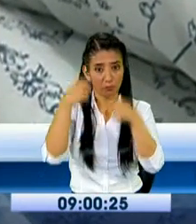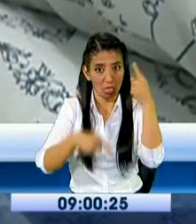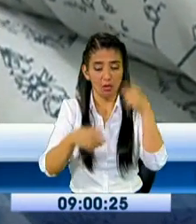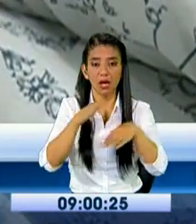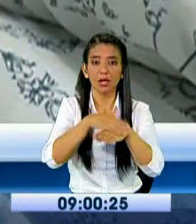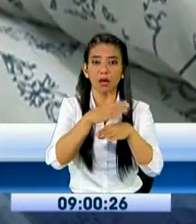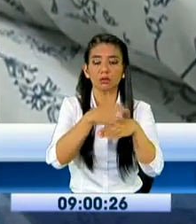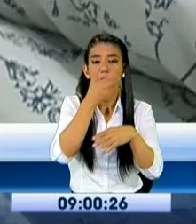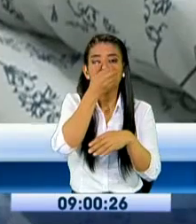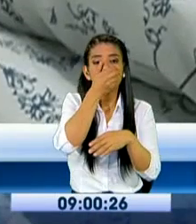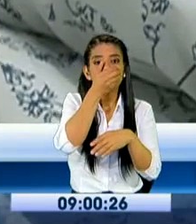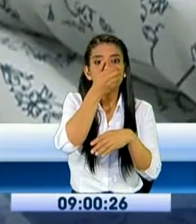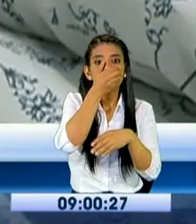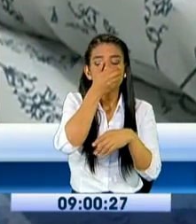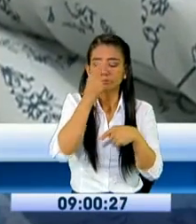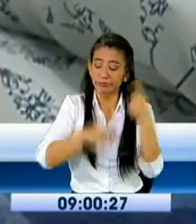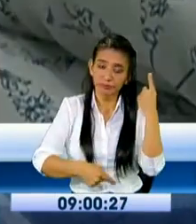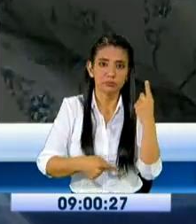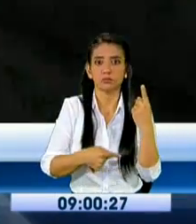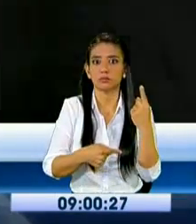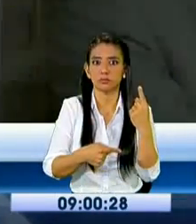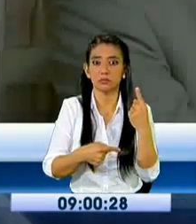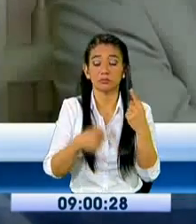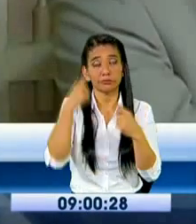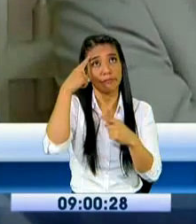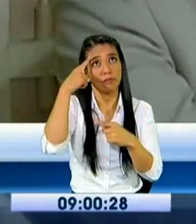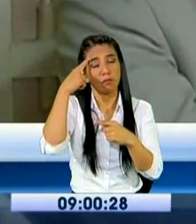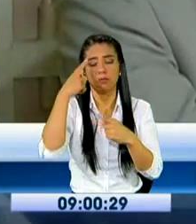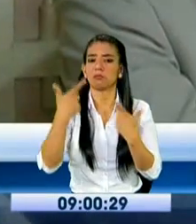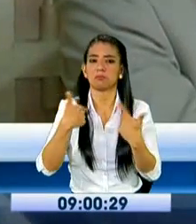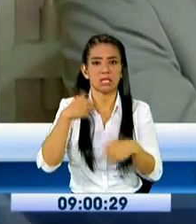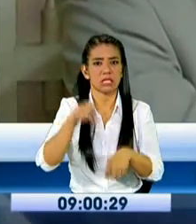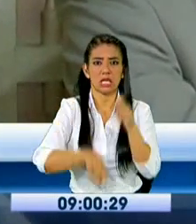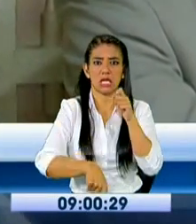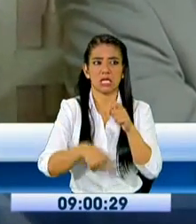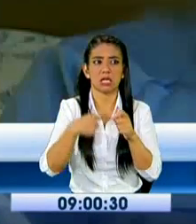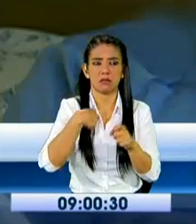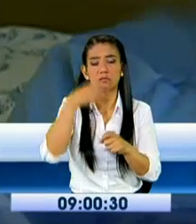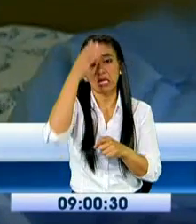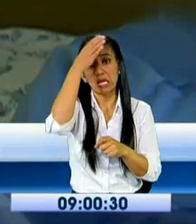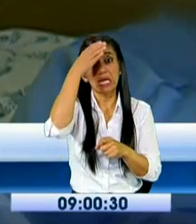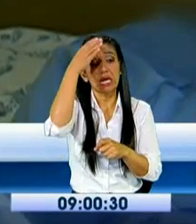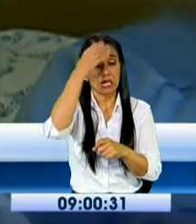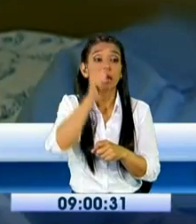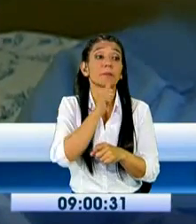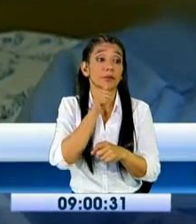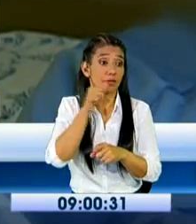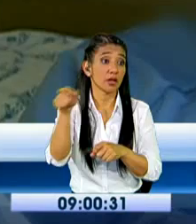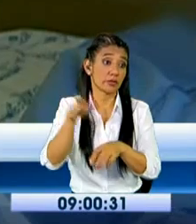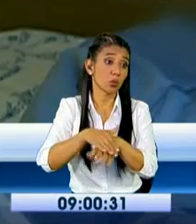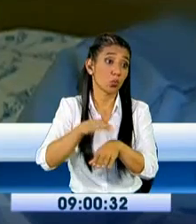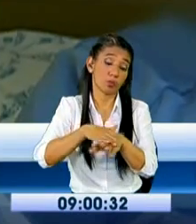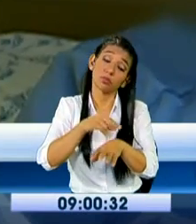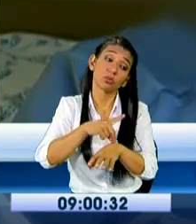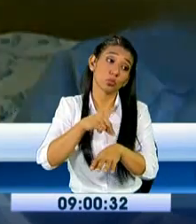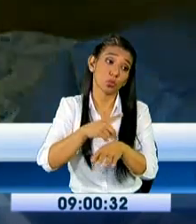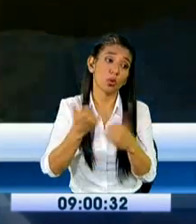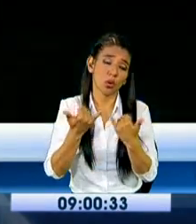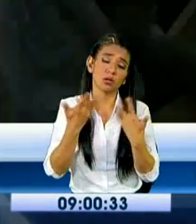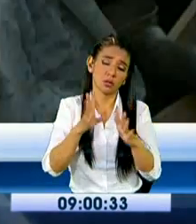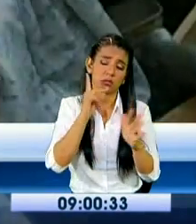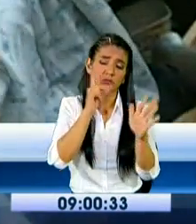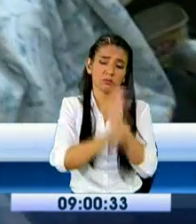en la anestesia general y destruyeron el cerebro. Una clínica privada, ¿no? Ahorita está en